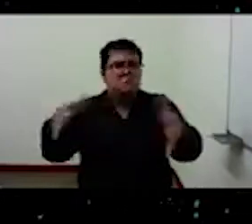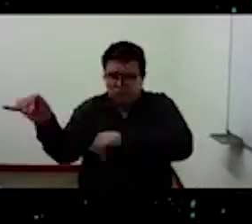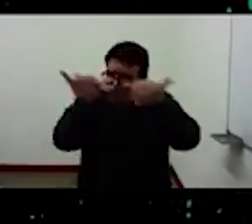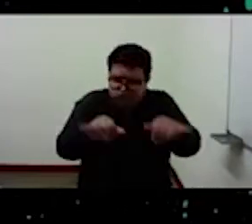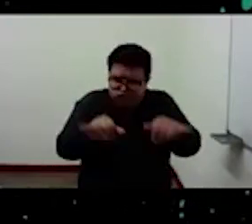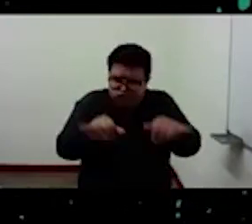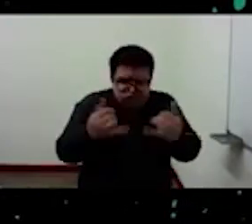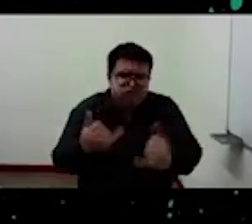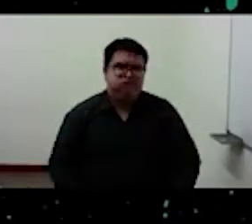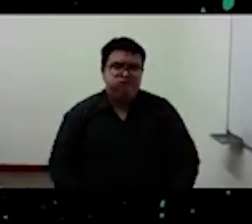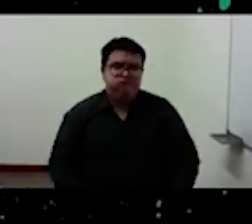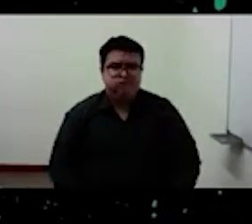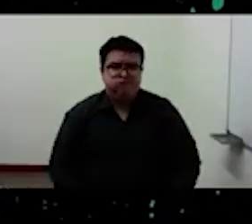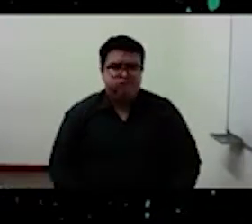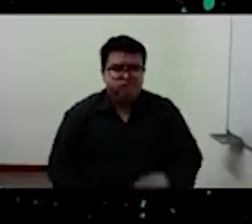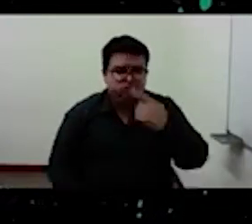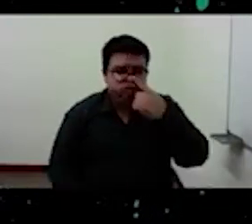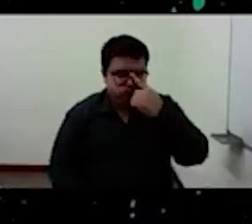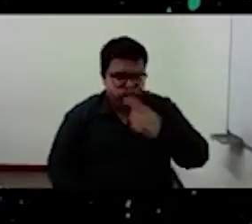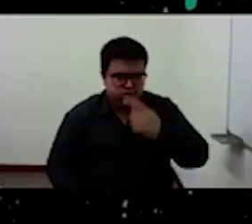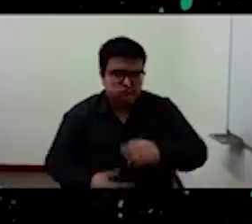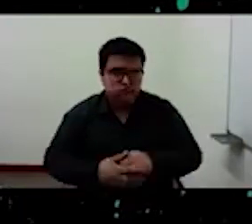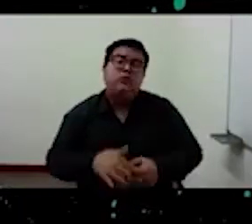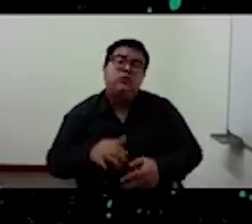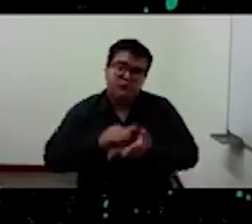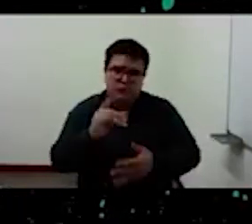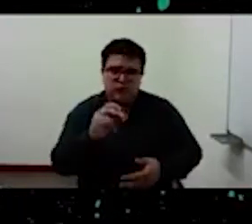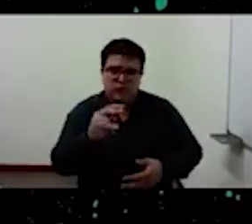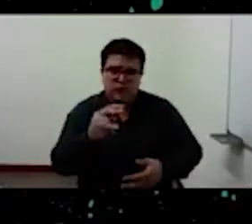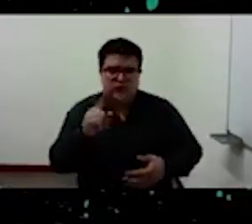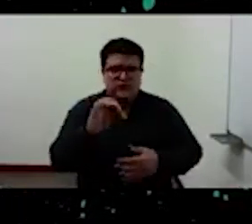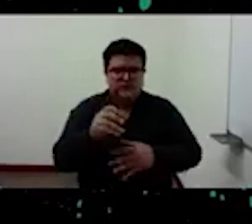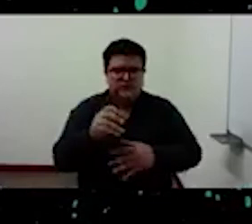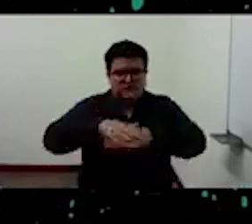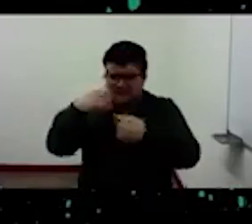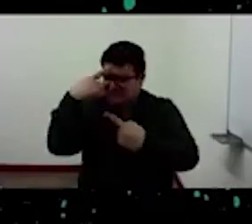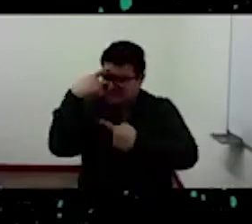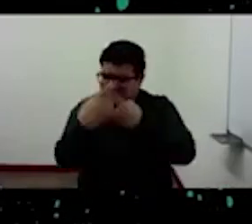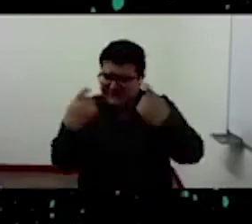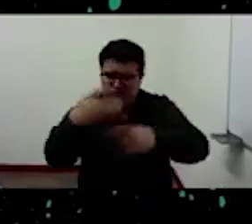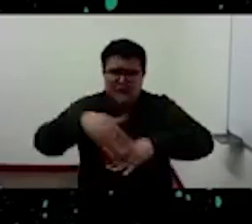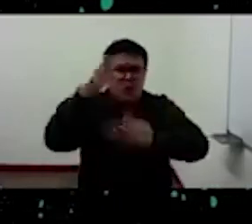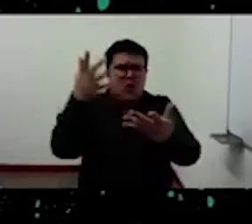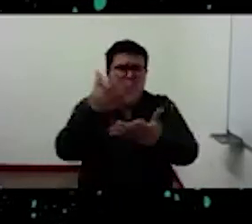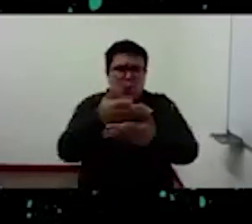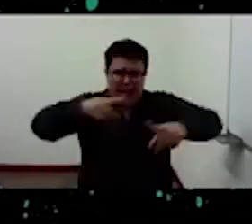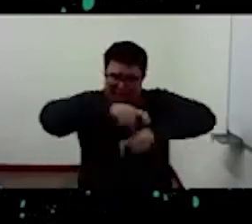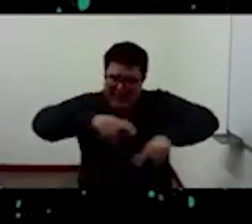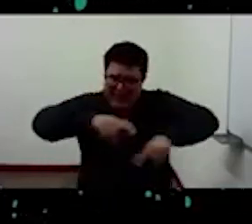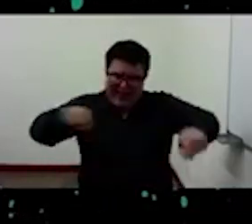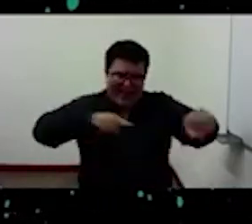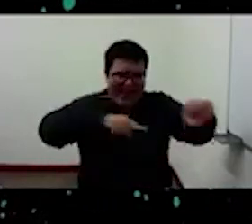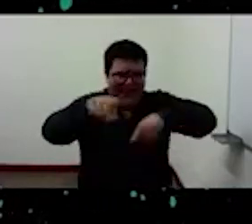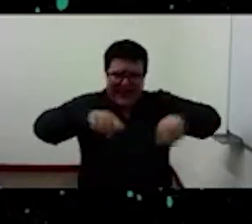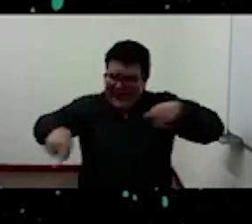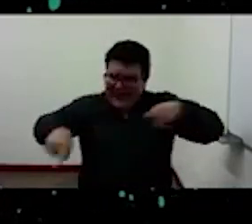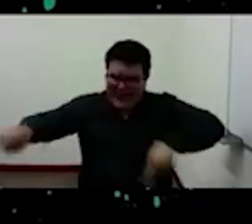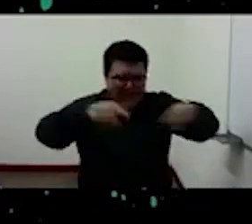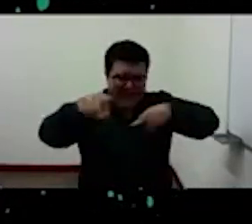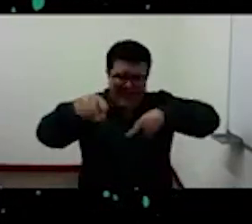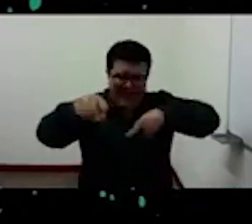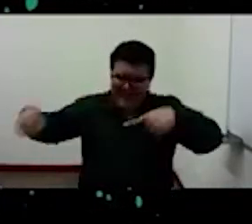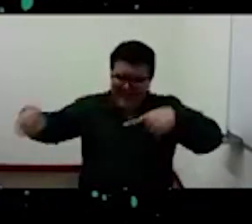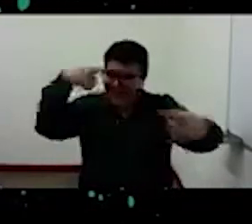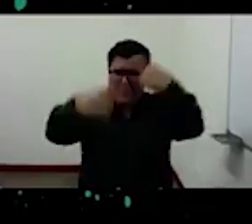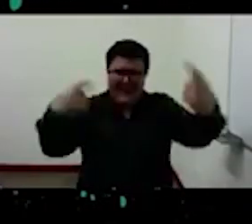ser verdaderamente real, Dioniso, aparece en una pluralidad de figuras bajo la máscara de un héroe que combate y